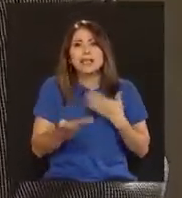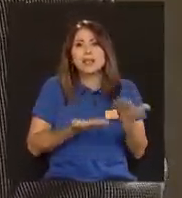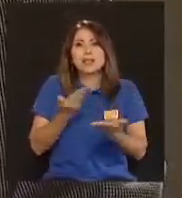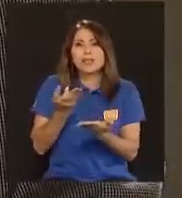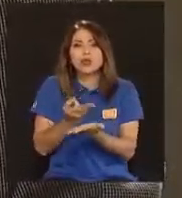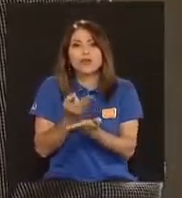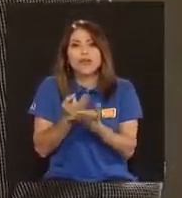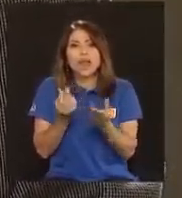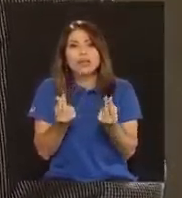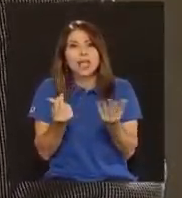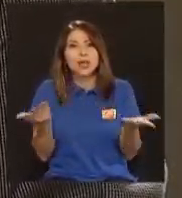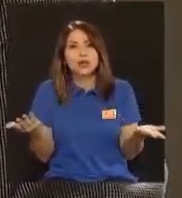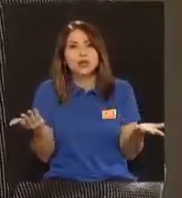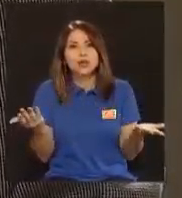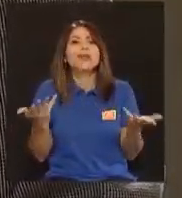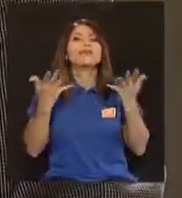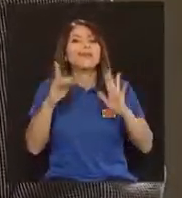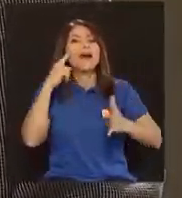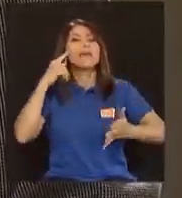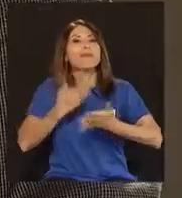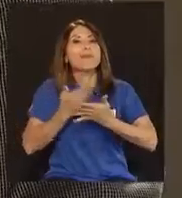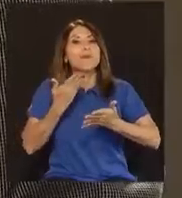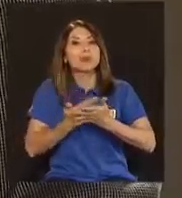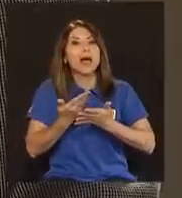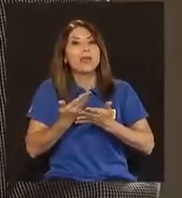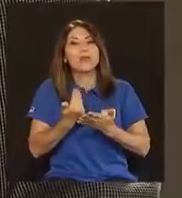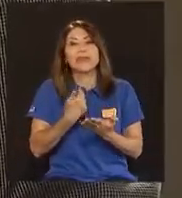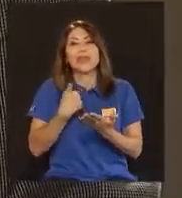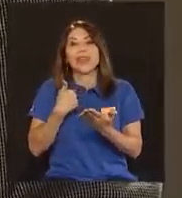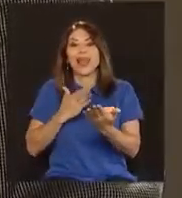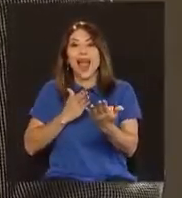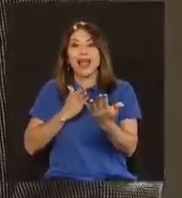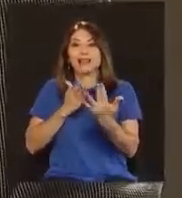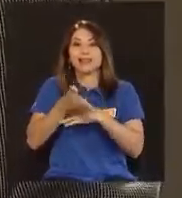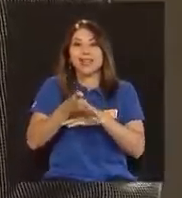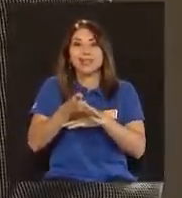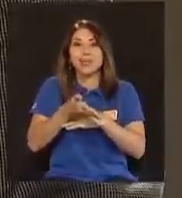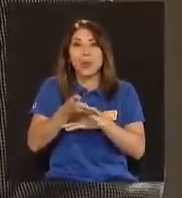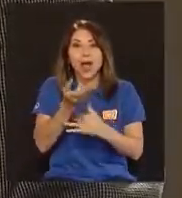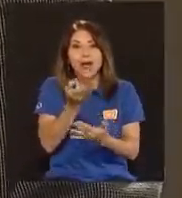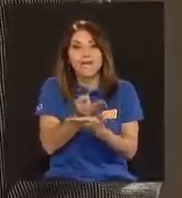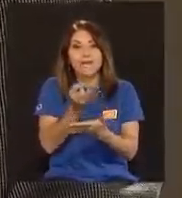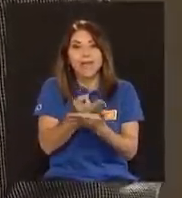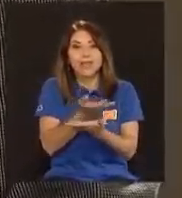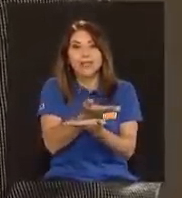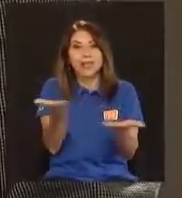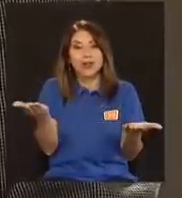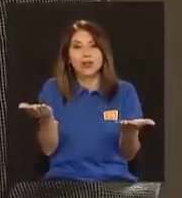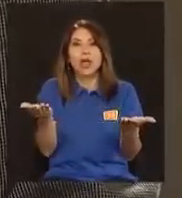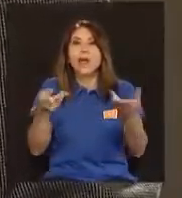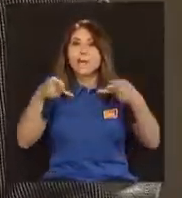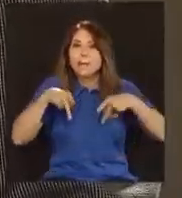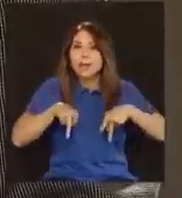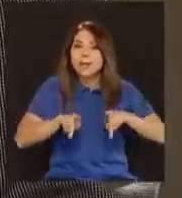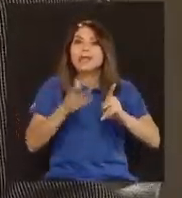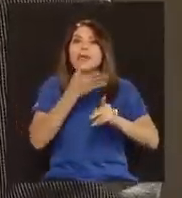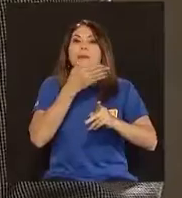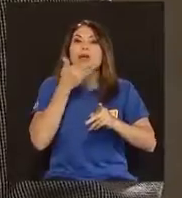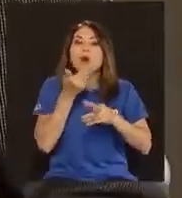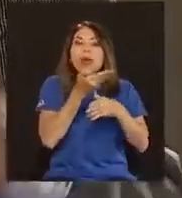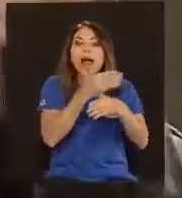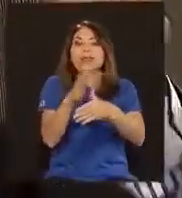quedado demostrado que el acceso a herramientas financieras permite una mejor asignación de los recursos, de los